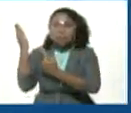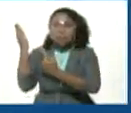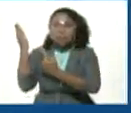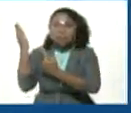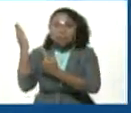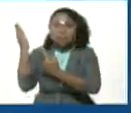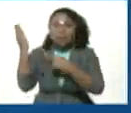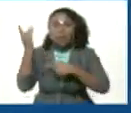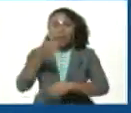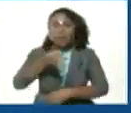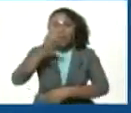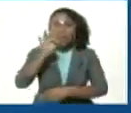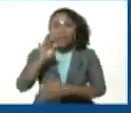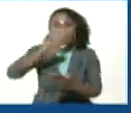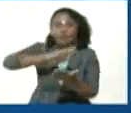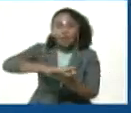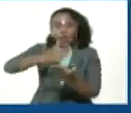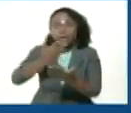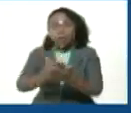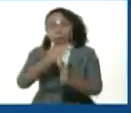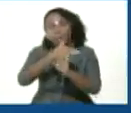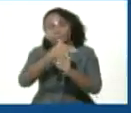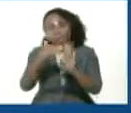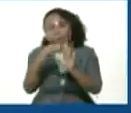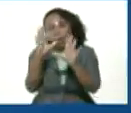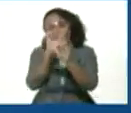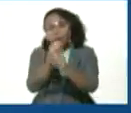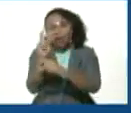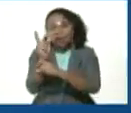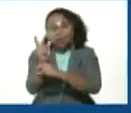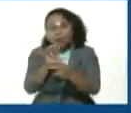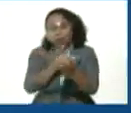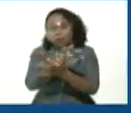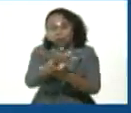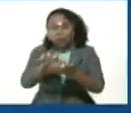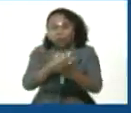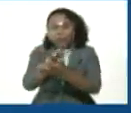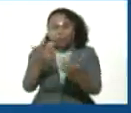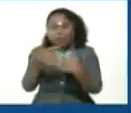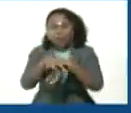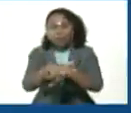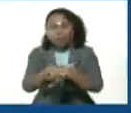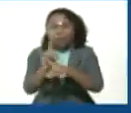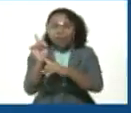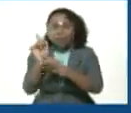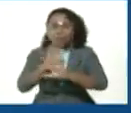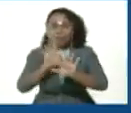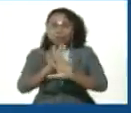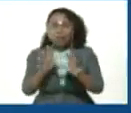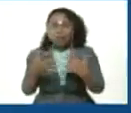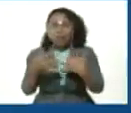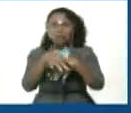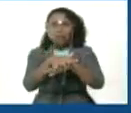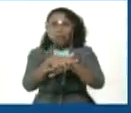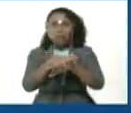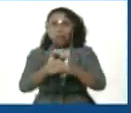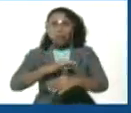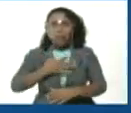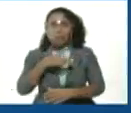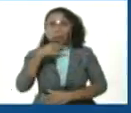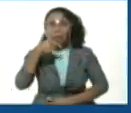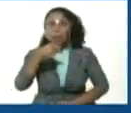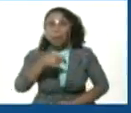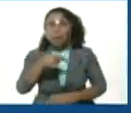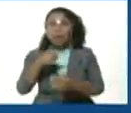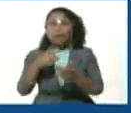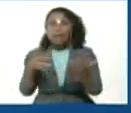Es un café tostado medio oscuro. Esto ya es combinadito. Este ya es combinadito. Pudiéramos llamar la combinación